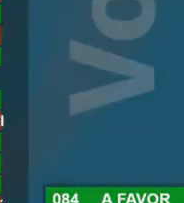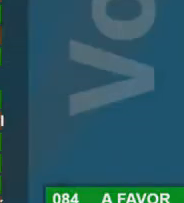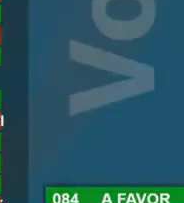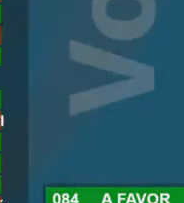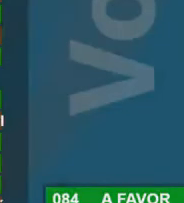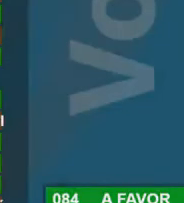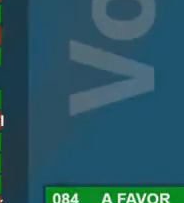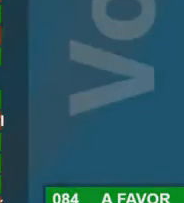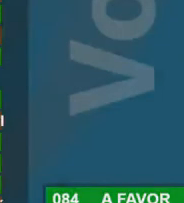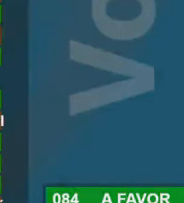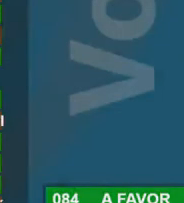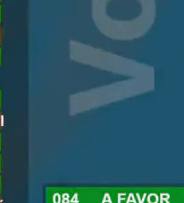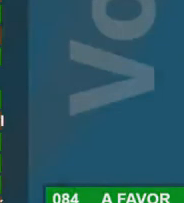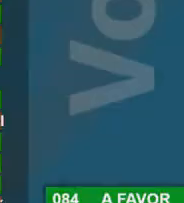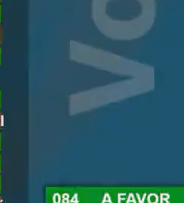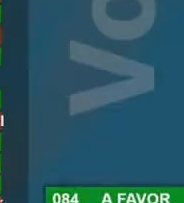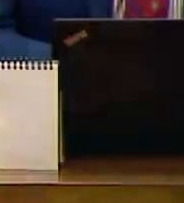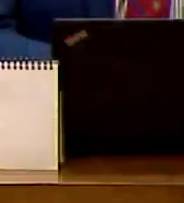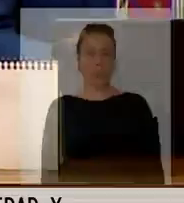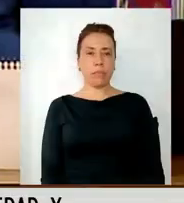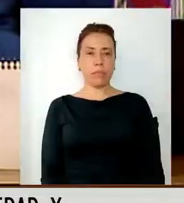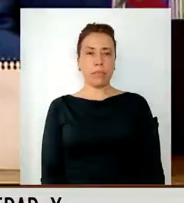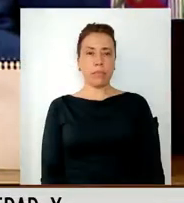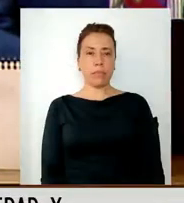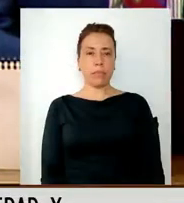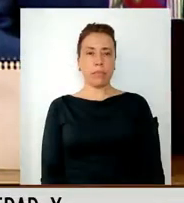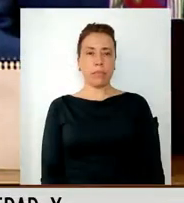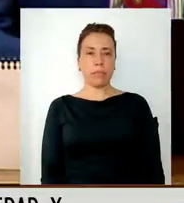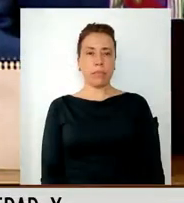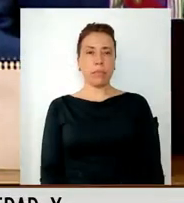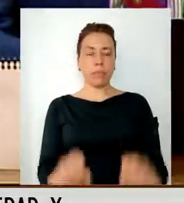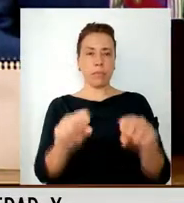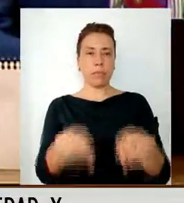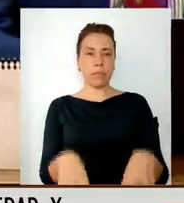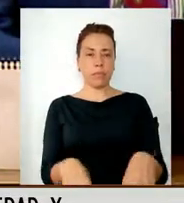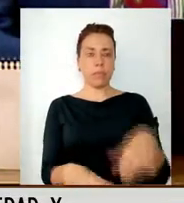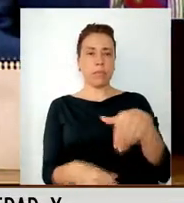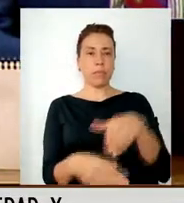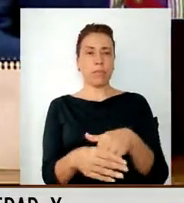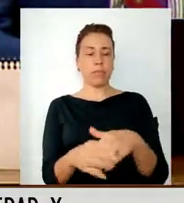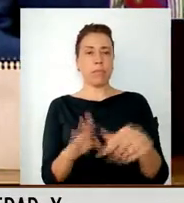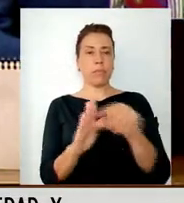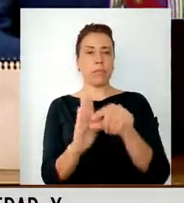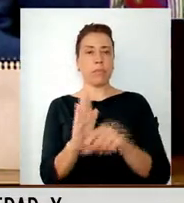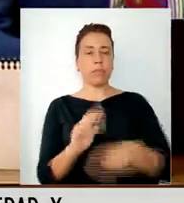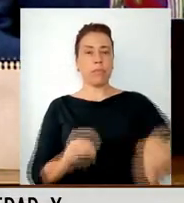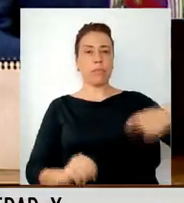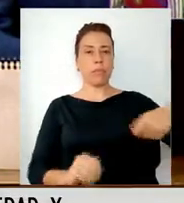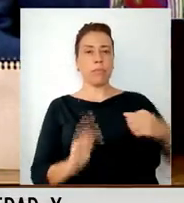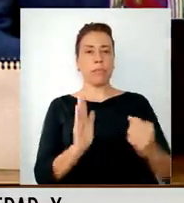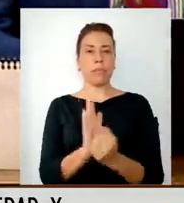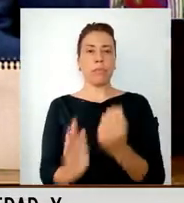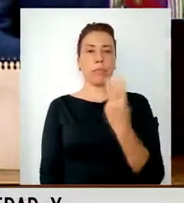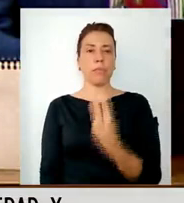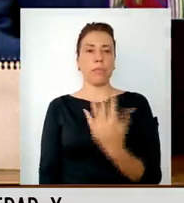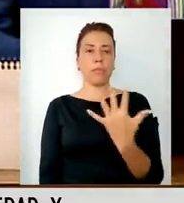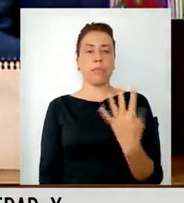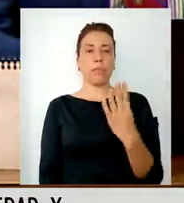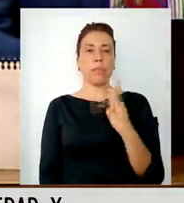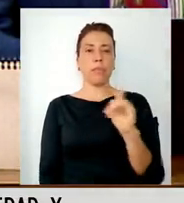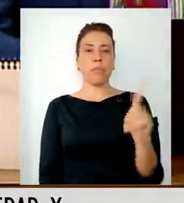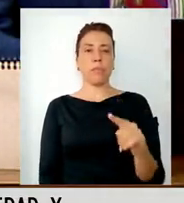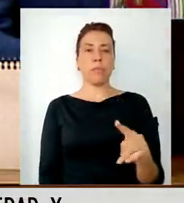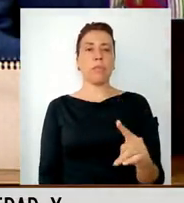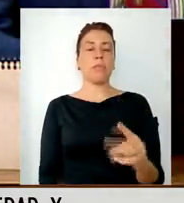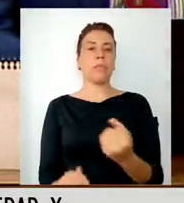18 abstenciones aprobado en votación las enmiendas del senado sobre el artículo 35 bis contenido en el numeral